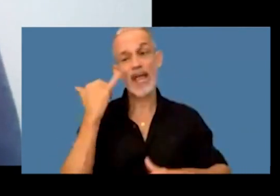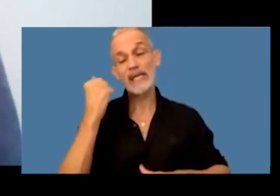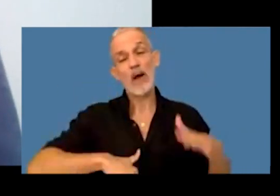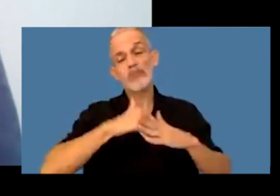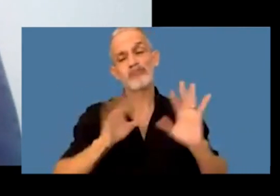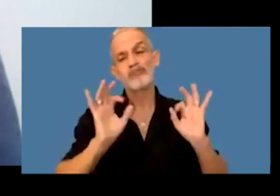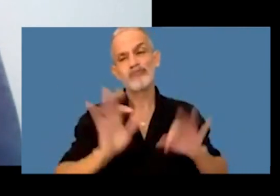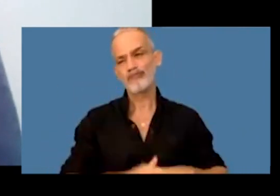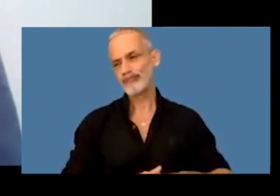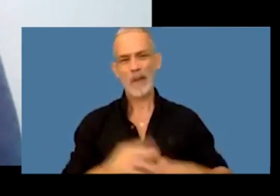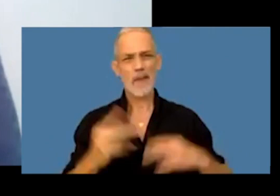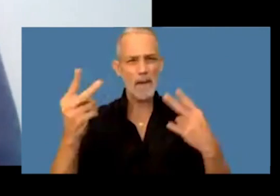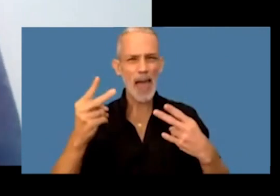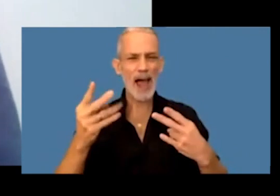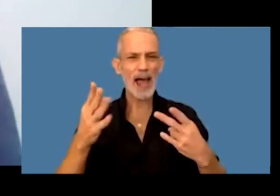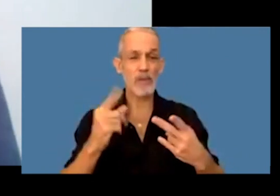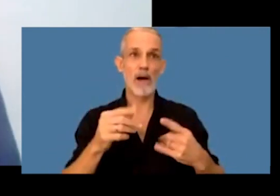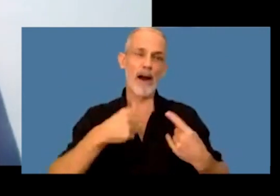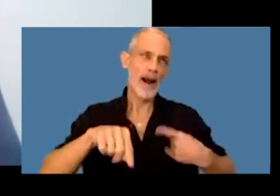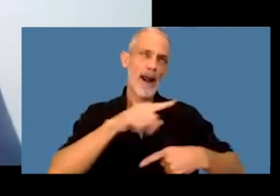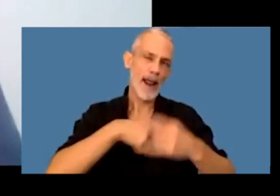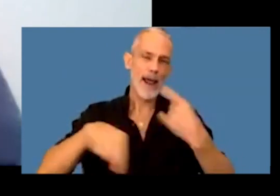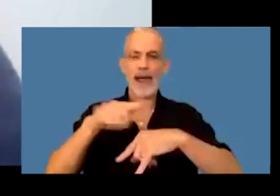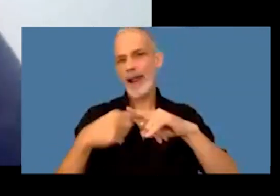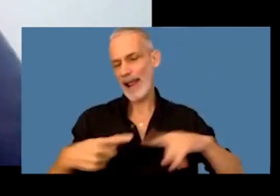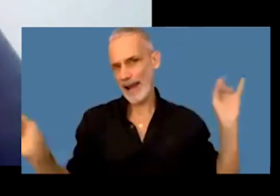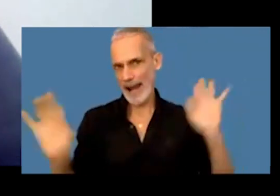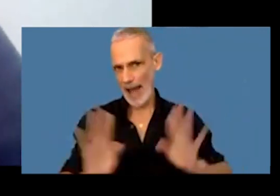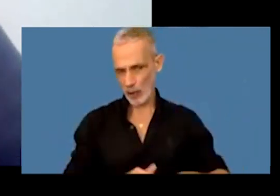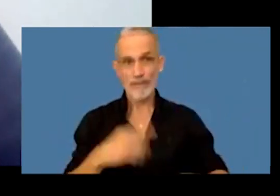un viaje le dan vueltas. Muchas veces eso ocurre.